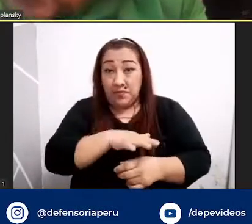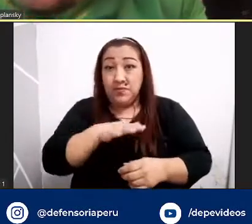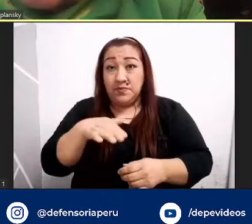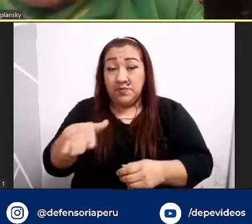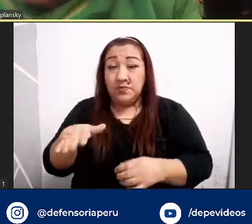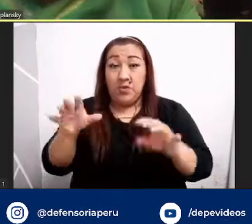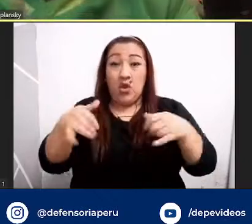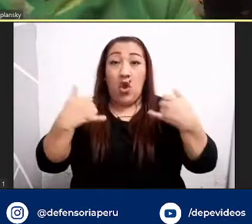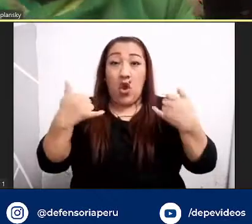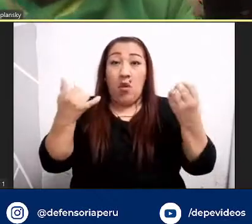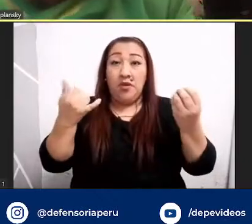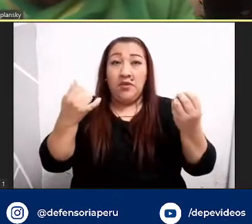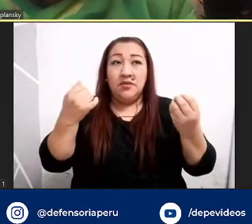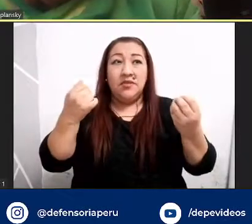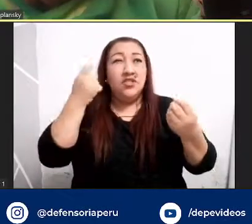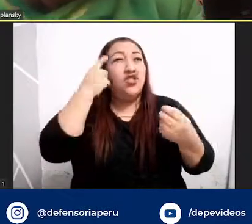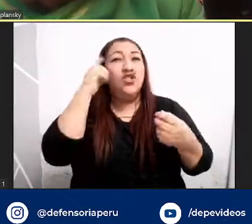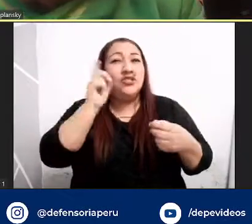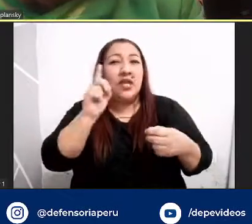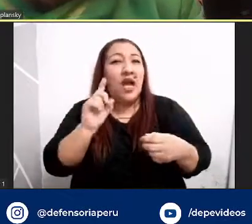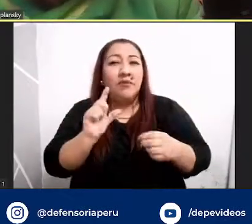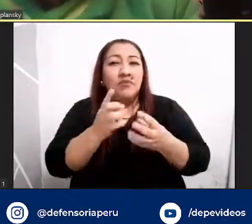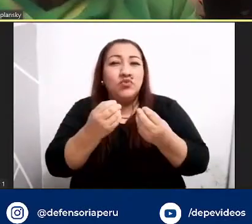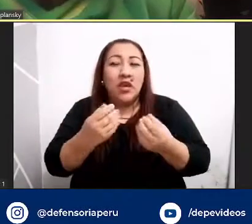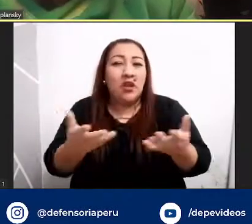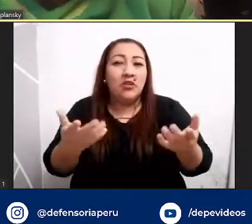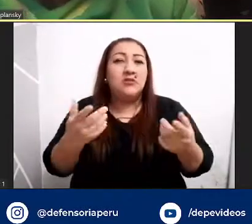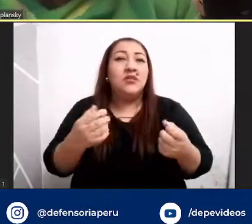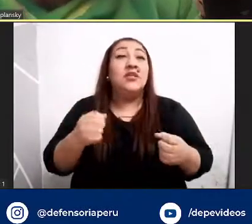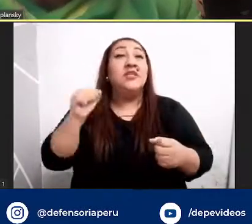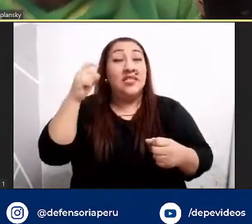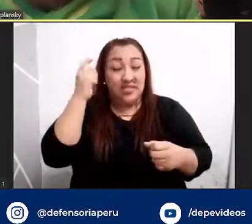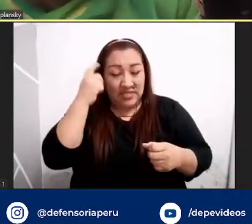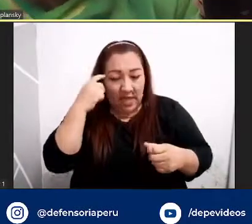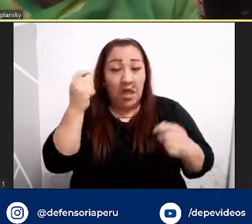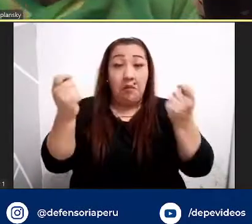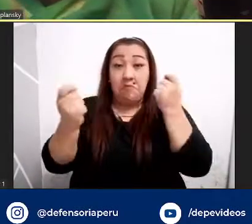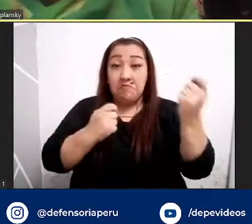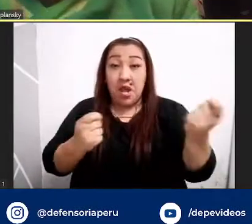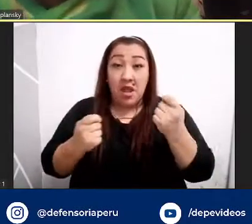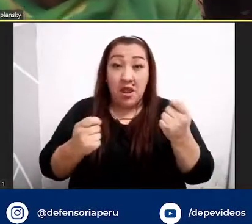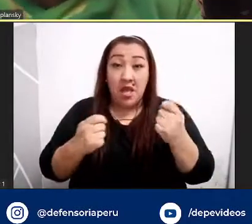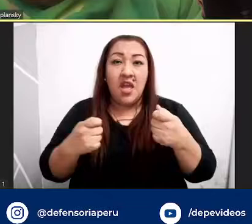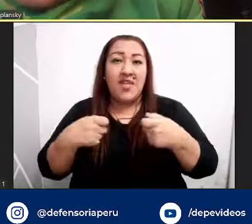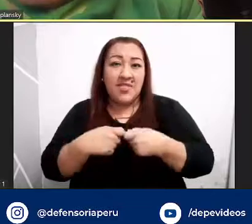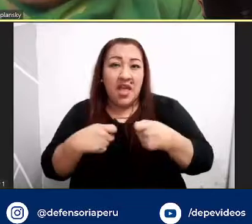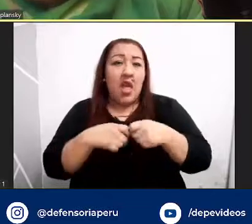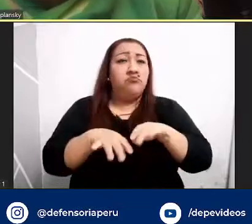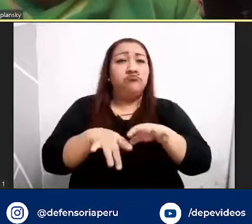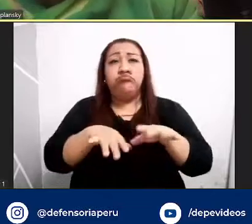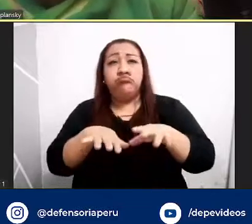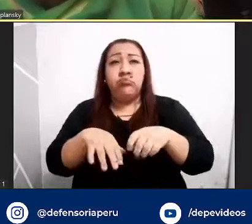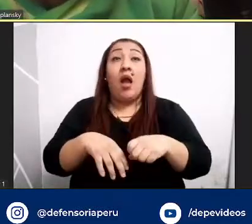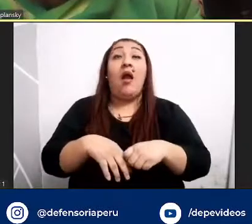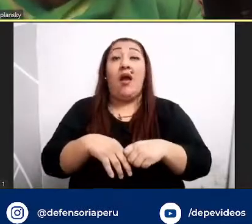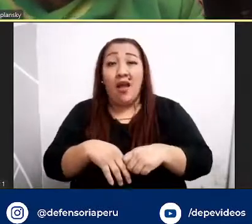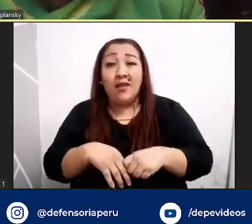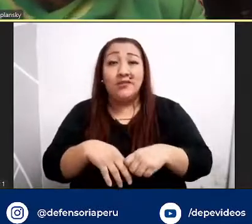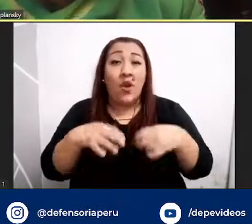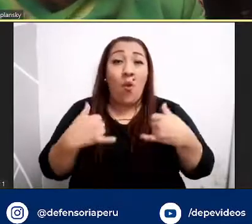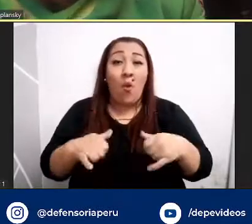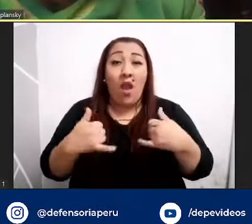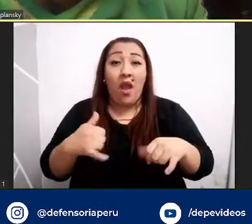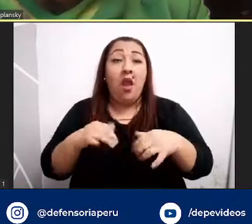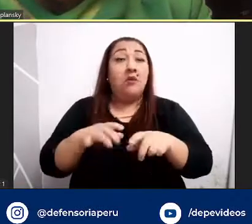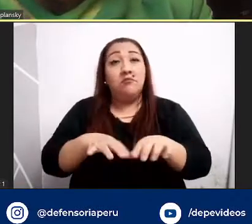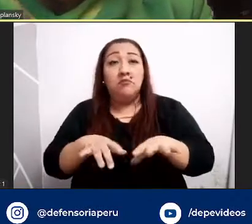muy poco. Sí saben manejar muy bien las cosas de Internet y los gadgets, sí, efectivamente, pero